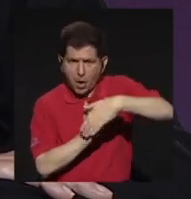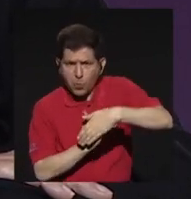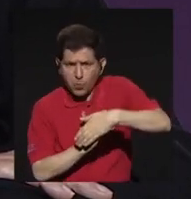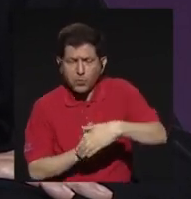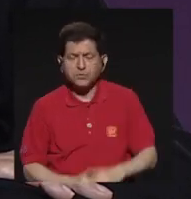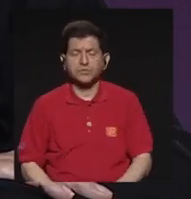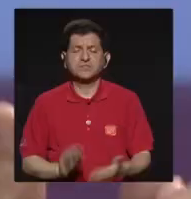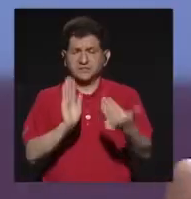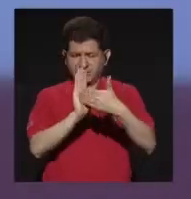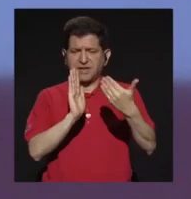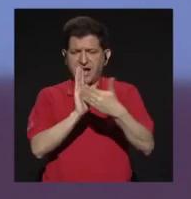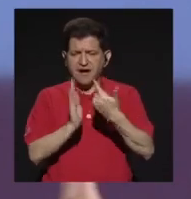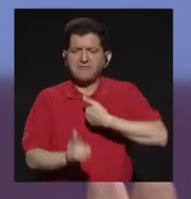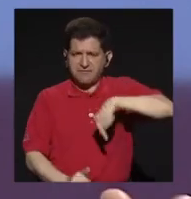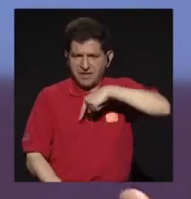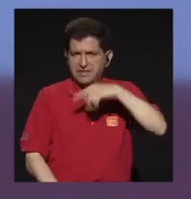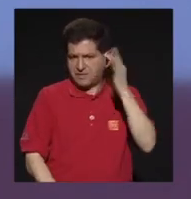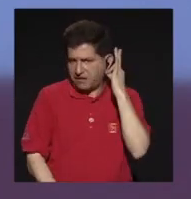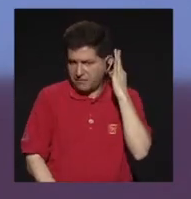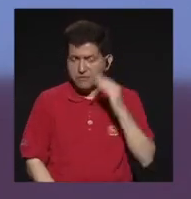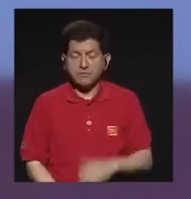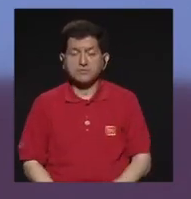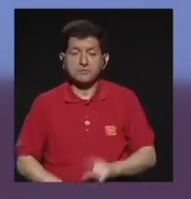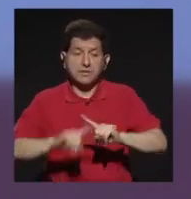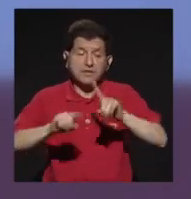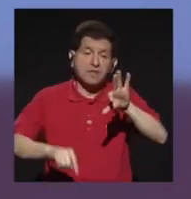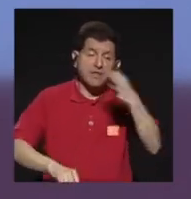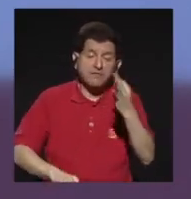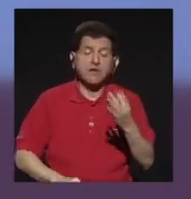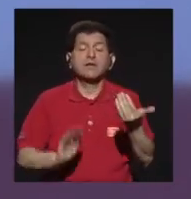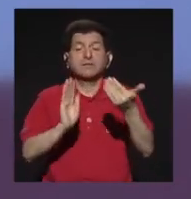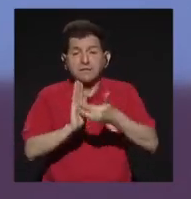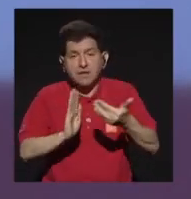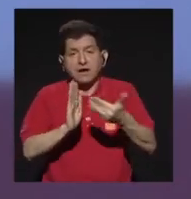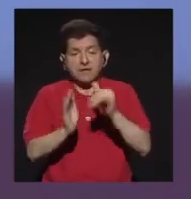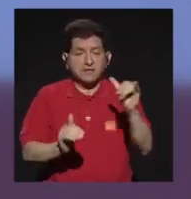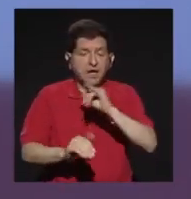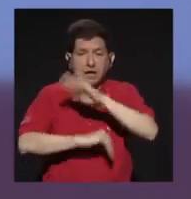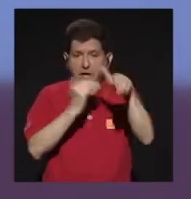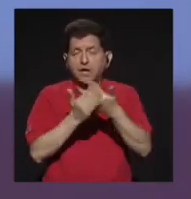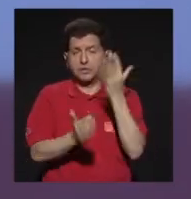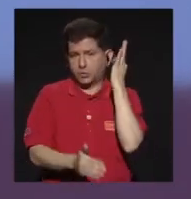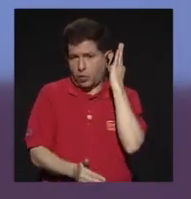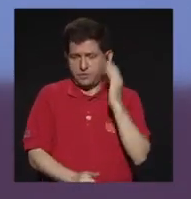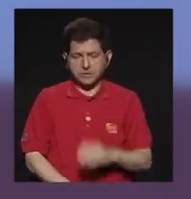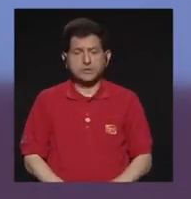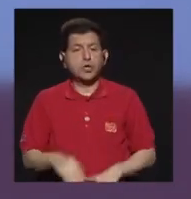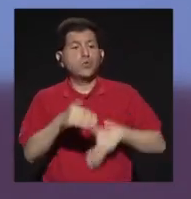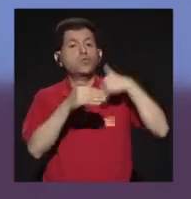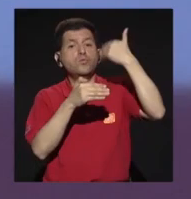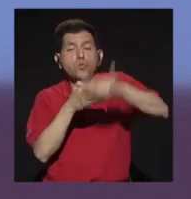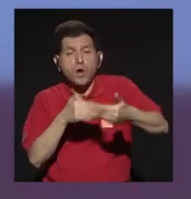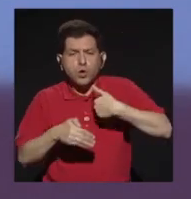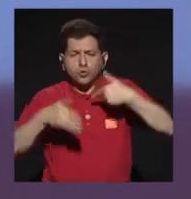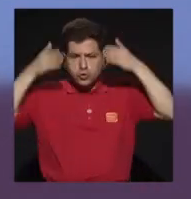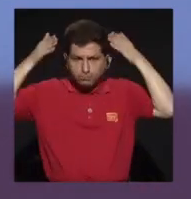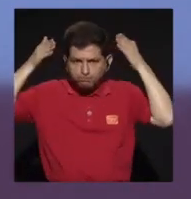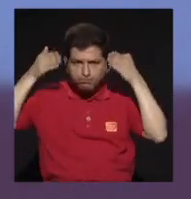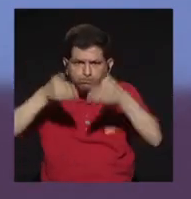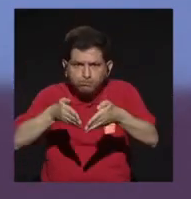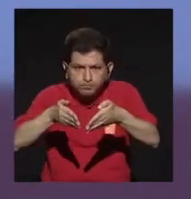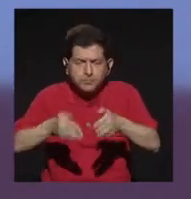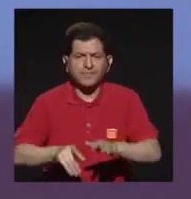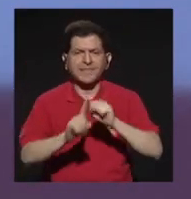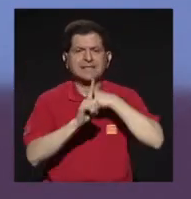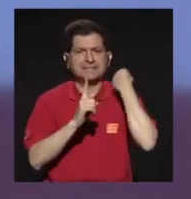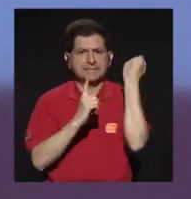sufrimos y que en diferente medida sufren las mujeres y luego después me centre en